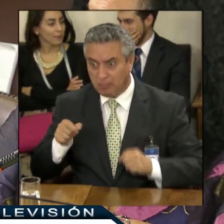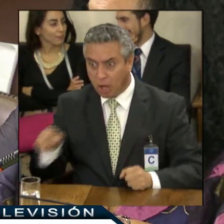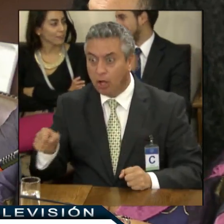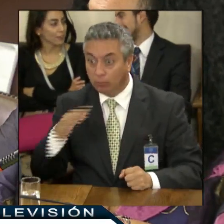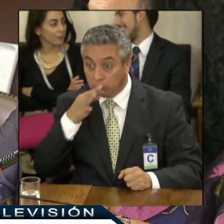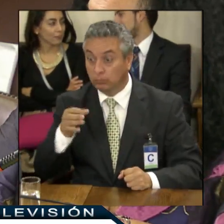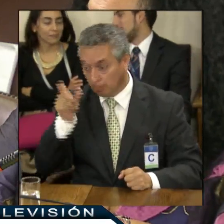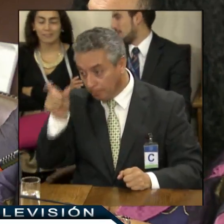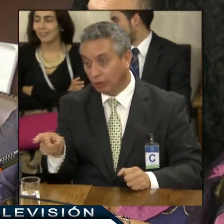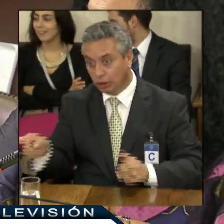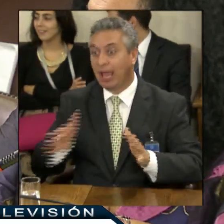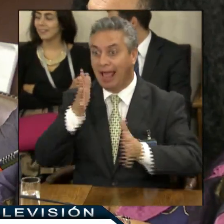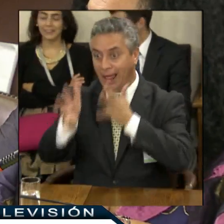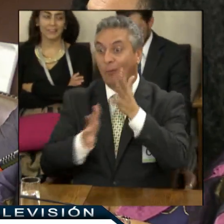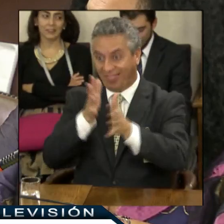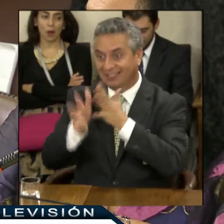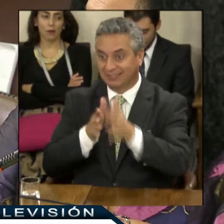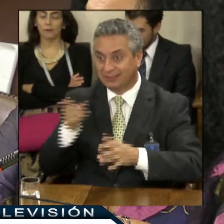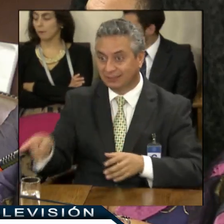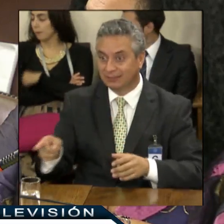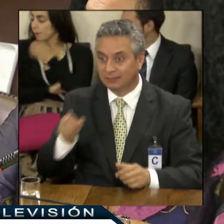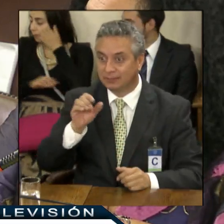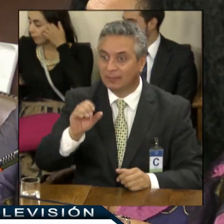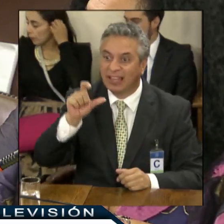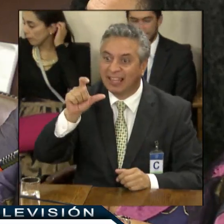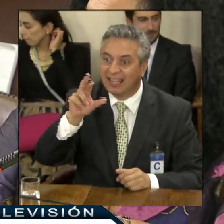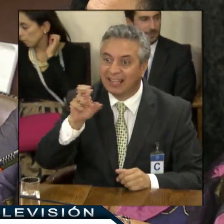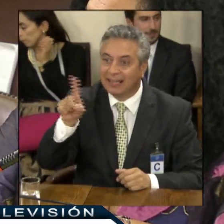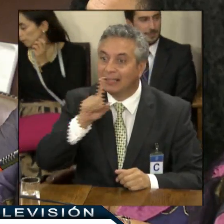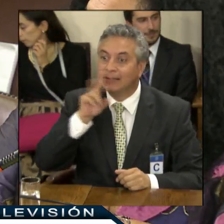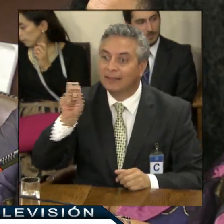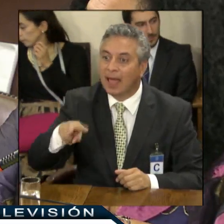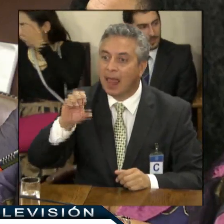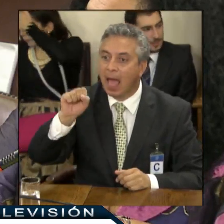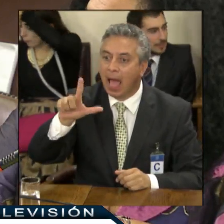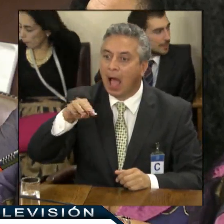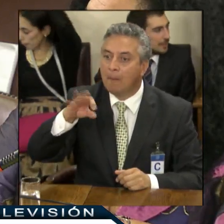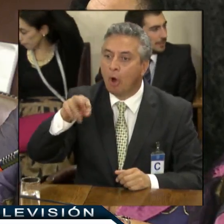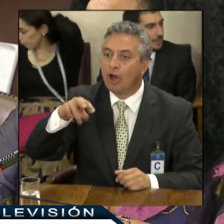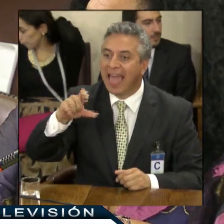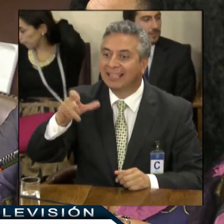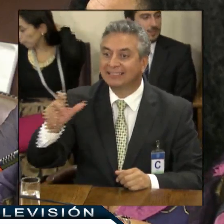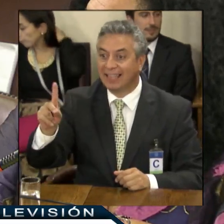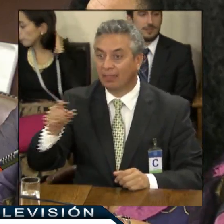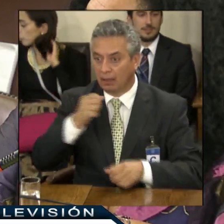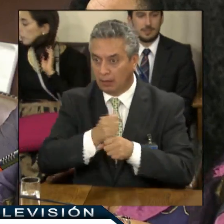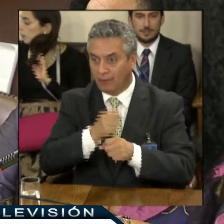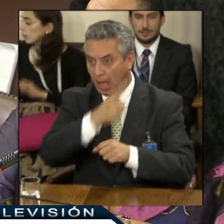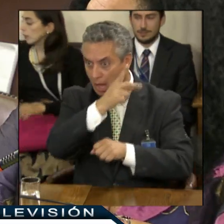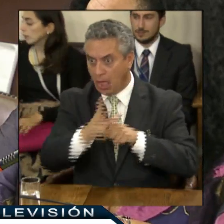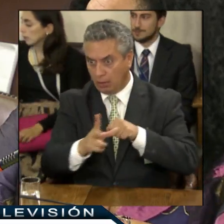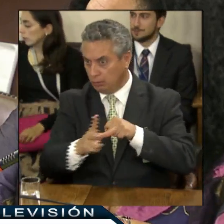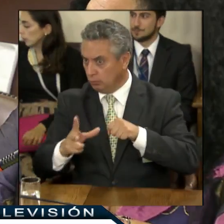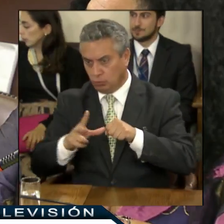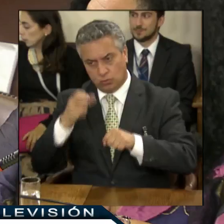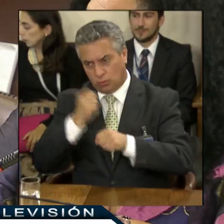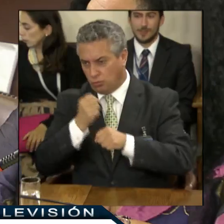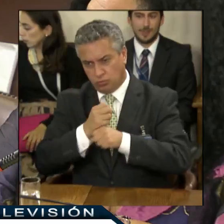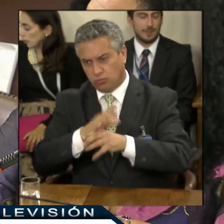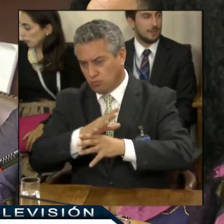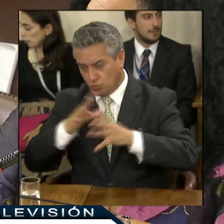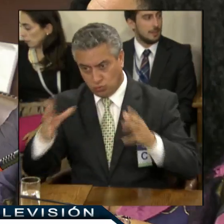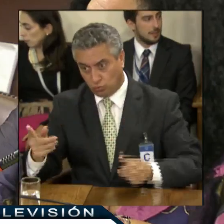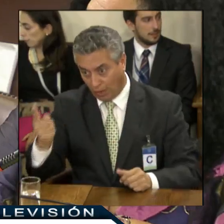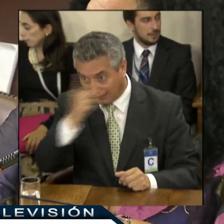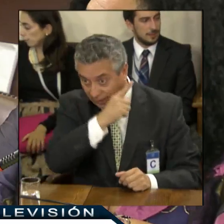persona del lenguaje de seña Cristian armonas que es un gran tipo que trabaja mucho allá en ascoy y y que hoy día es